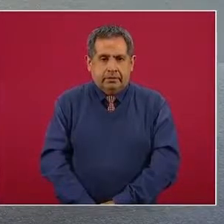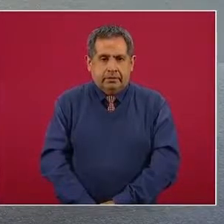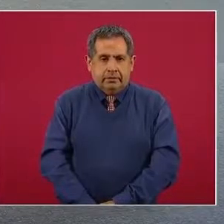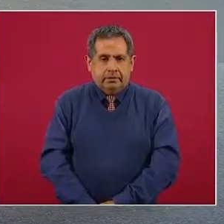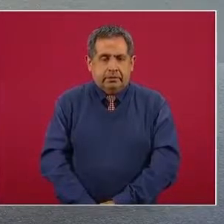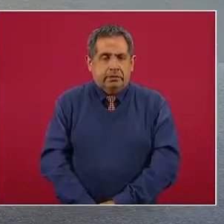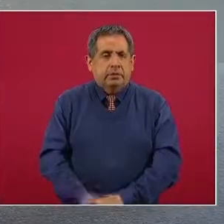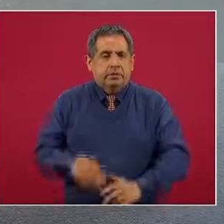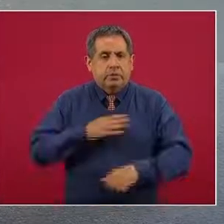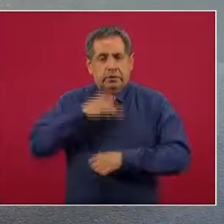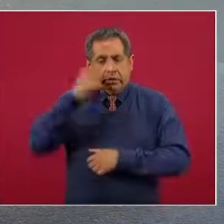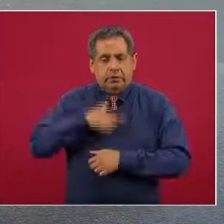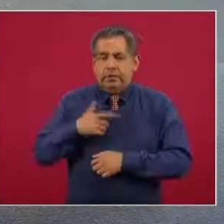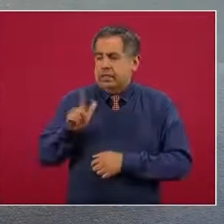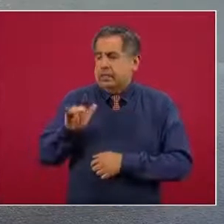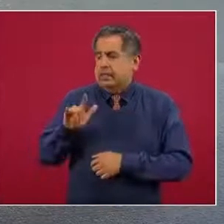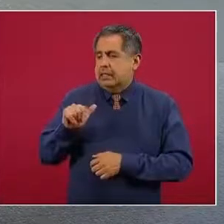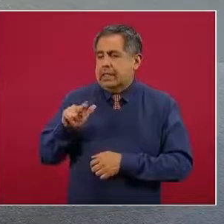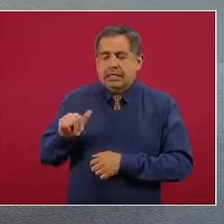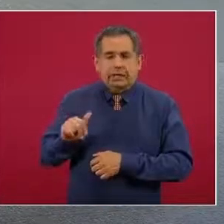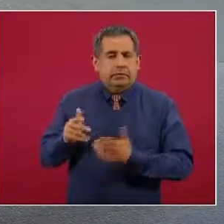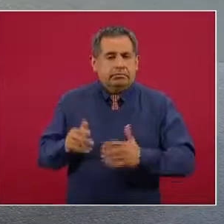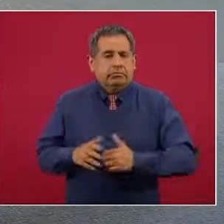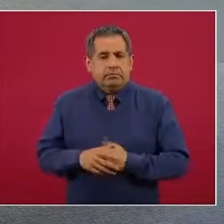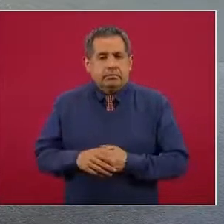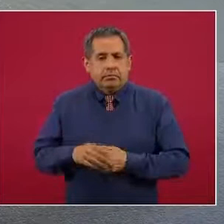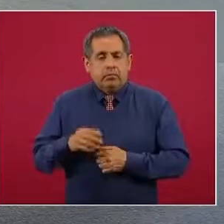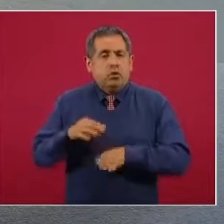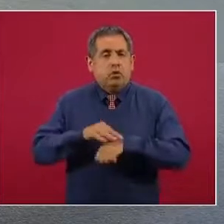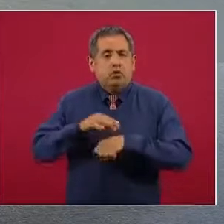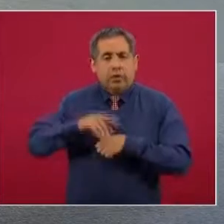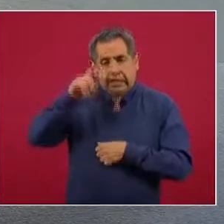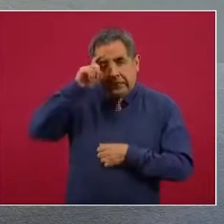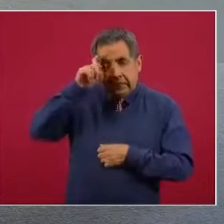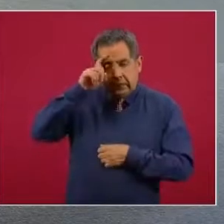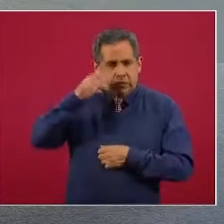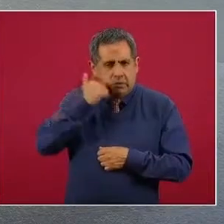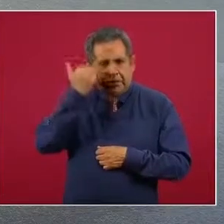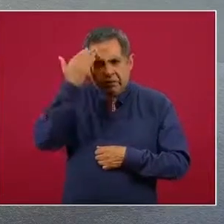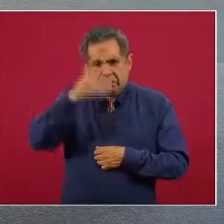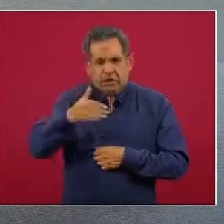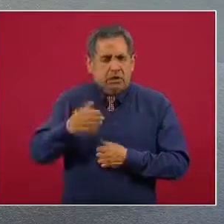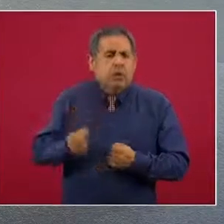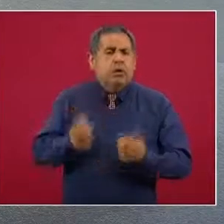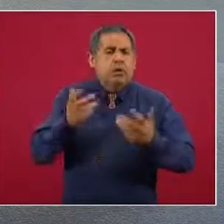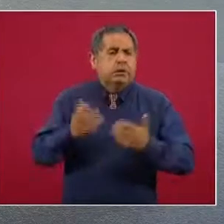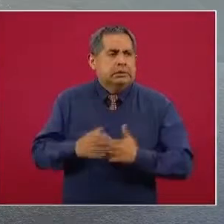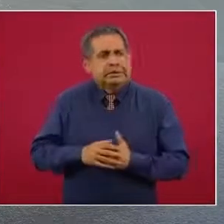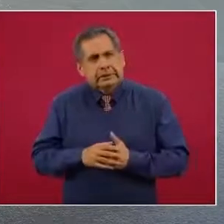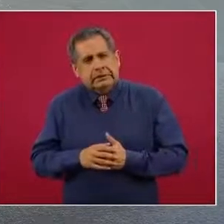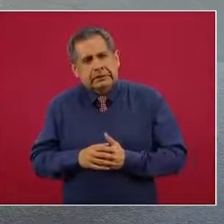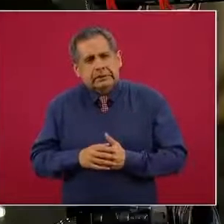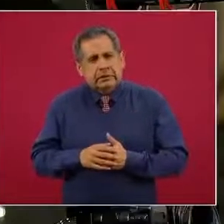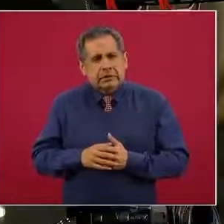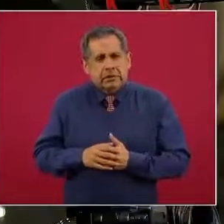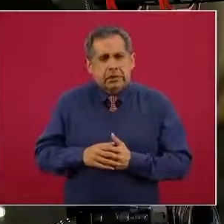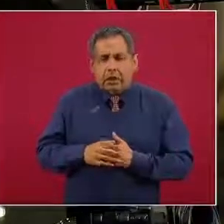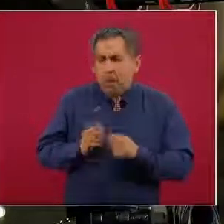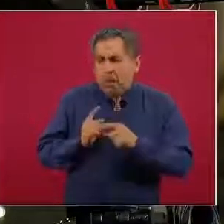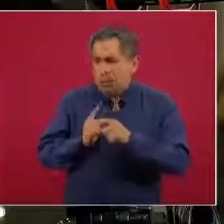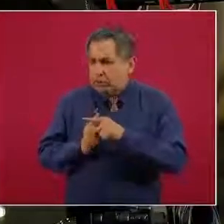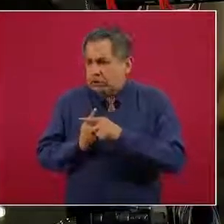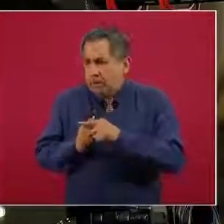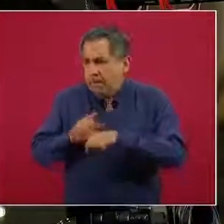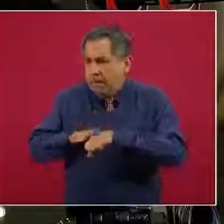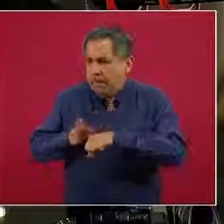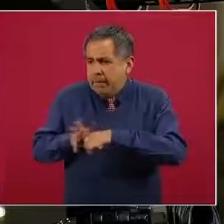Gracias. Buenas noches, Liliana Noble de Pulso Saludable. Doctor Gatell, quisiera saber a cuánto tendría que ascender el índice de positividad